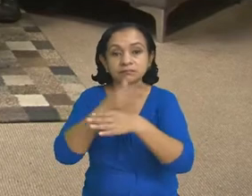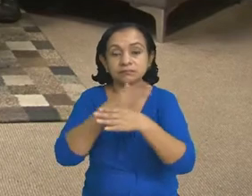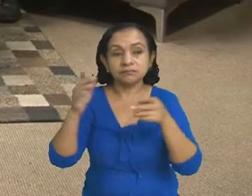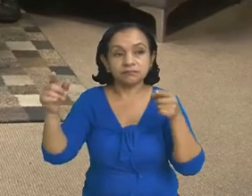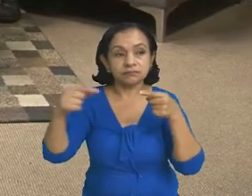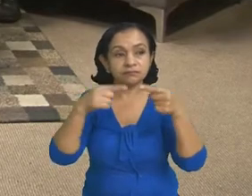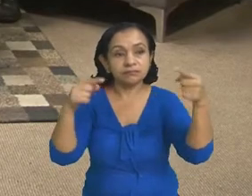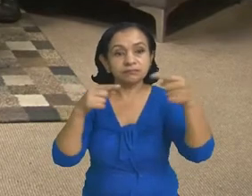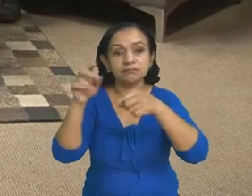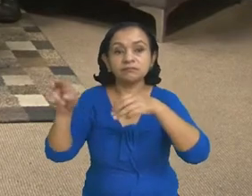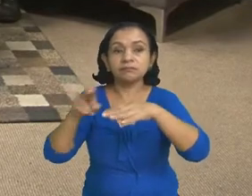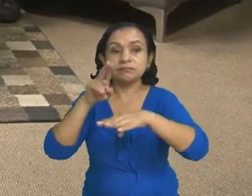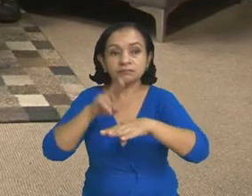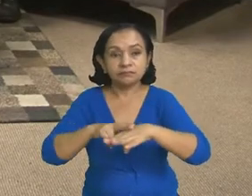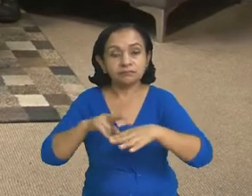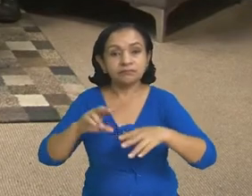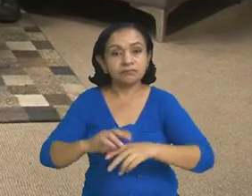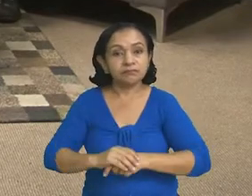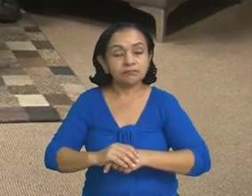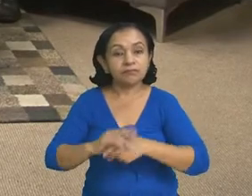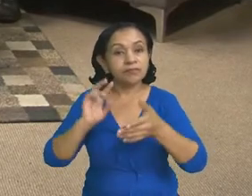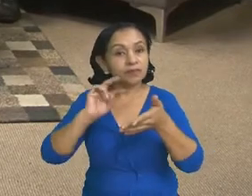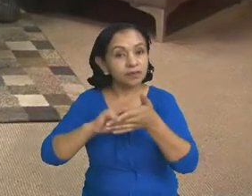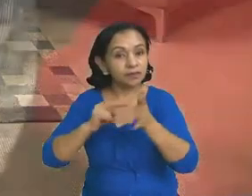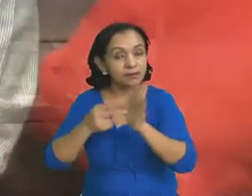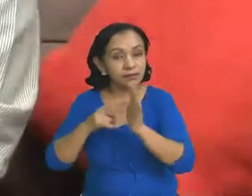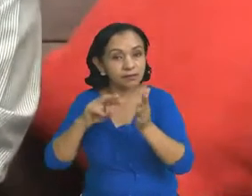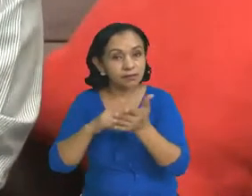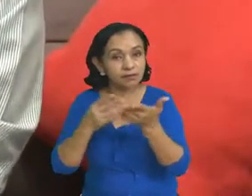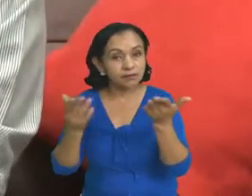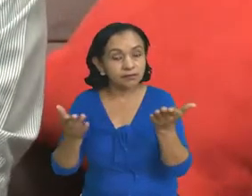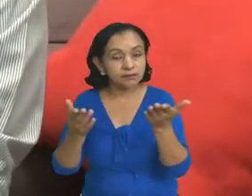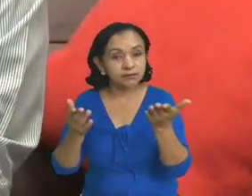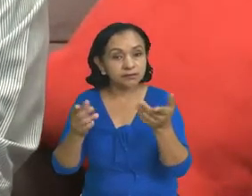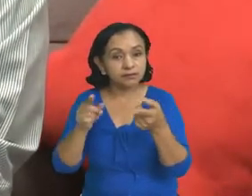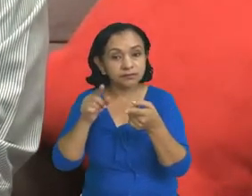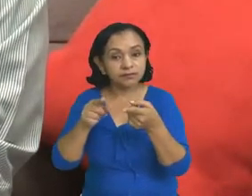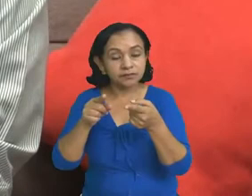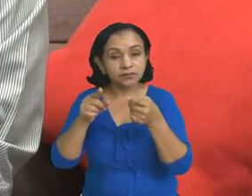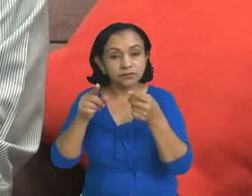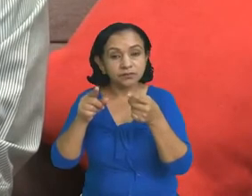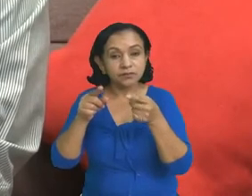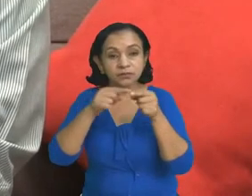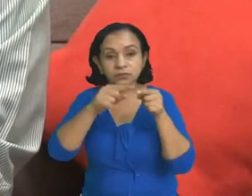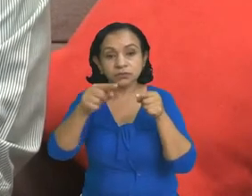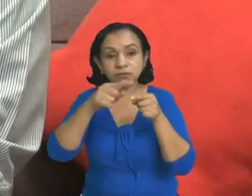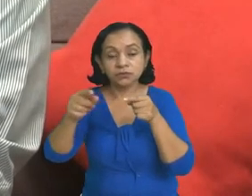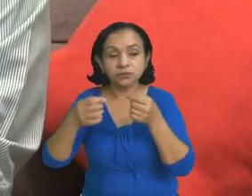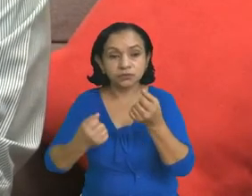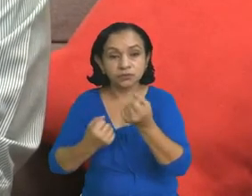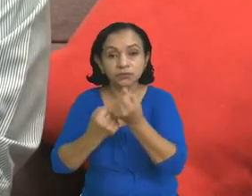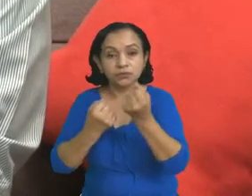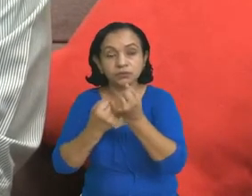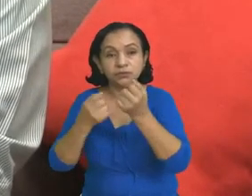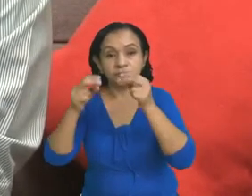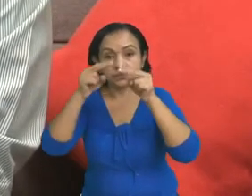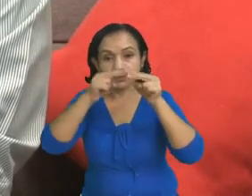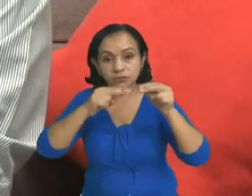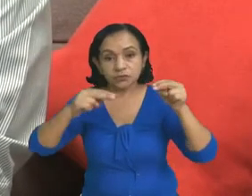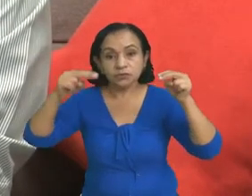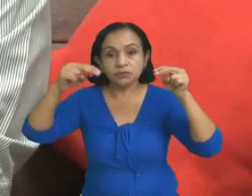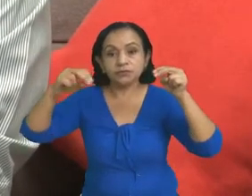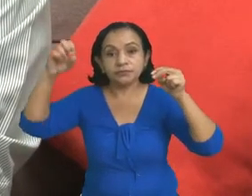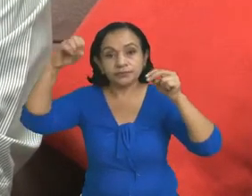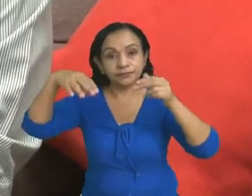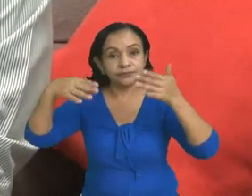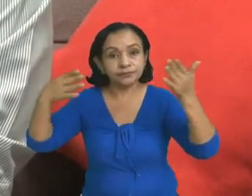la cobertura nacional? Pues eso significa que ya Bilwi será abastecido de energía eléctrica a través